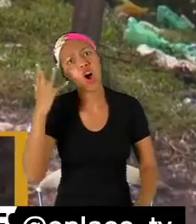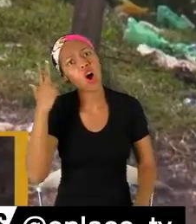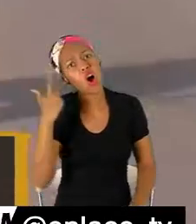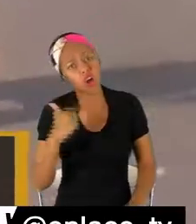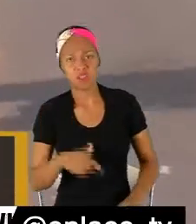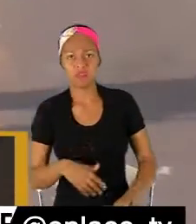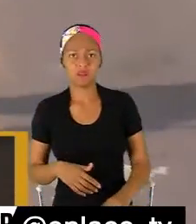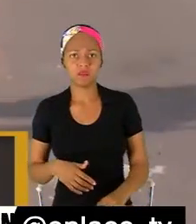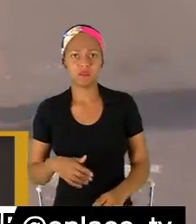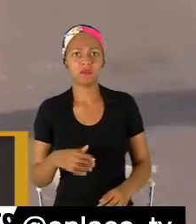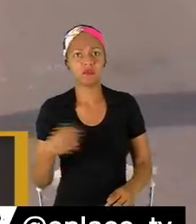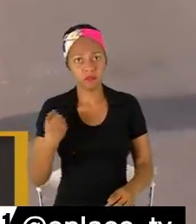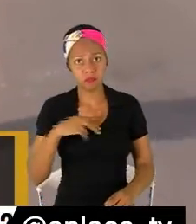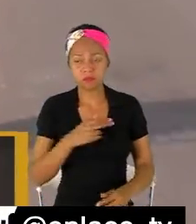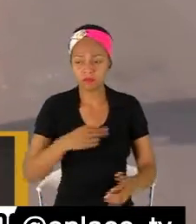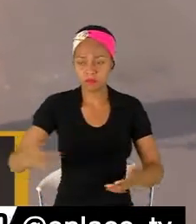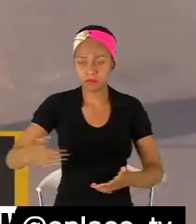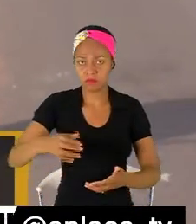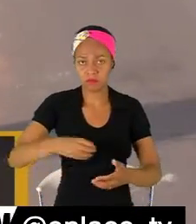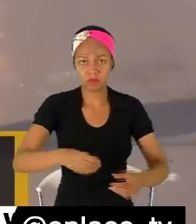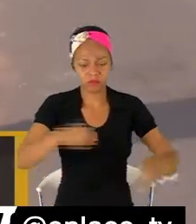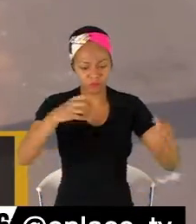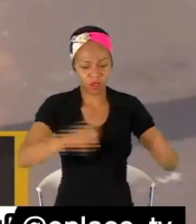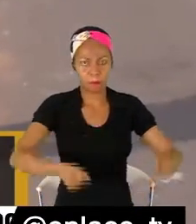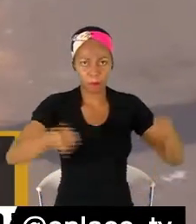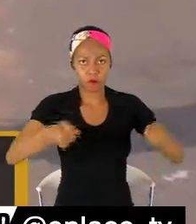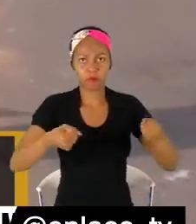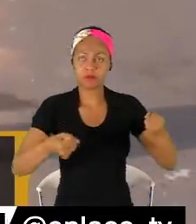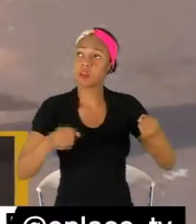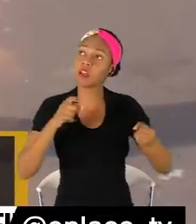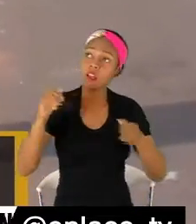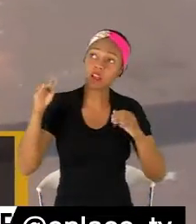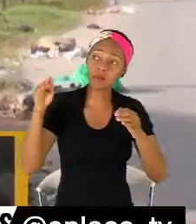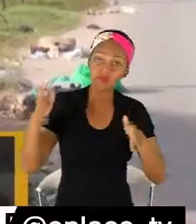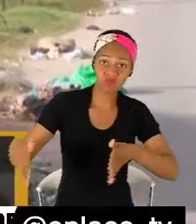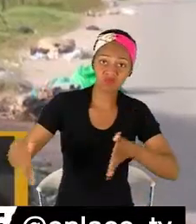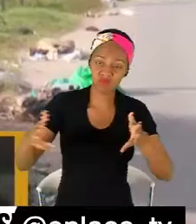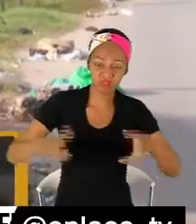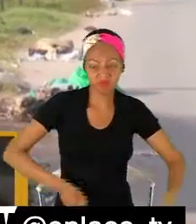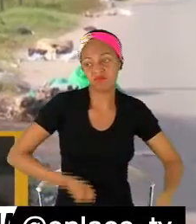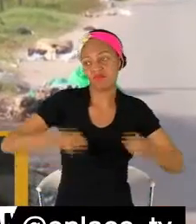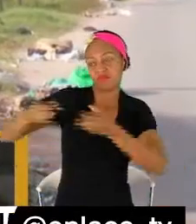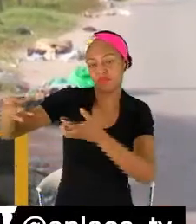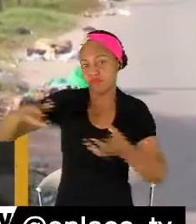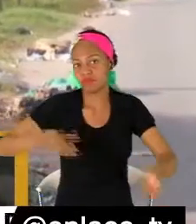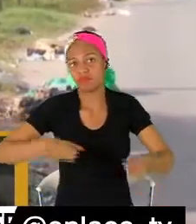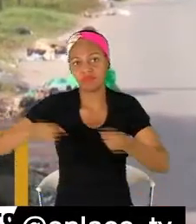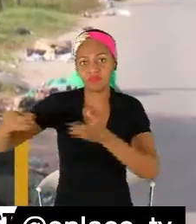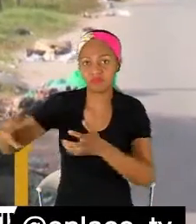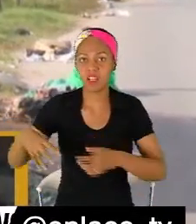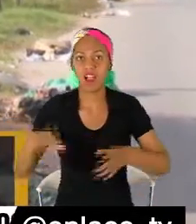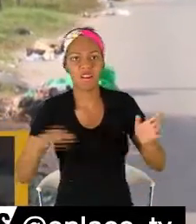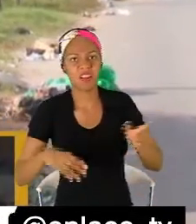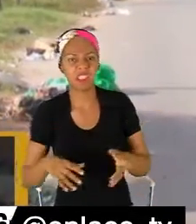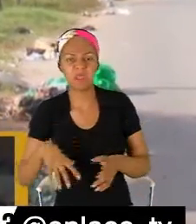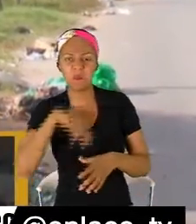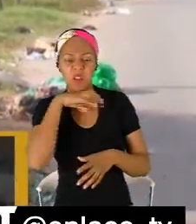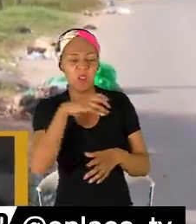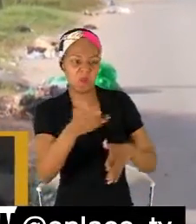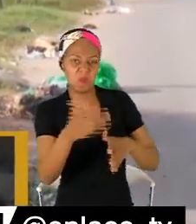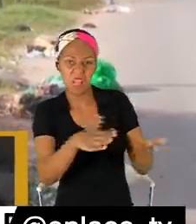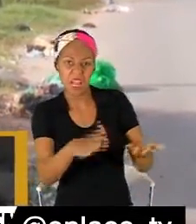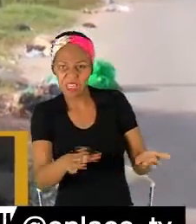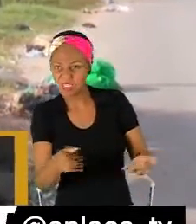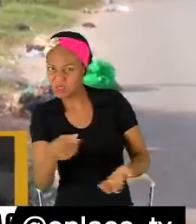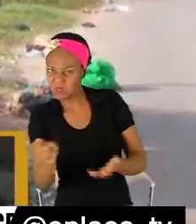mismos recogemos y dejamos en bolsas, y cuando pasan los camiones venimos y le ayudamos a echar al camión las basuras. Pero aquí nos traen perros muertos,